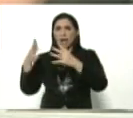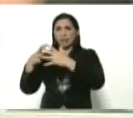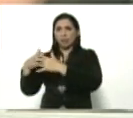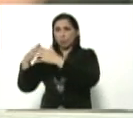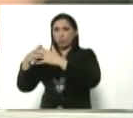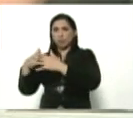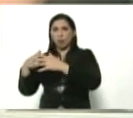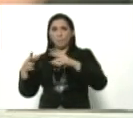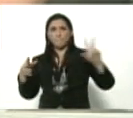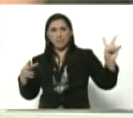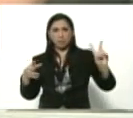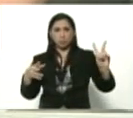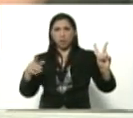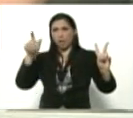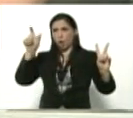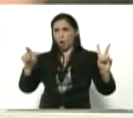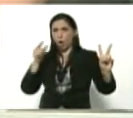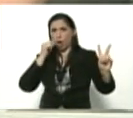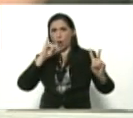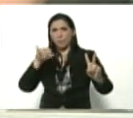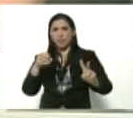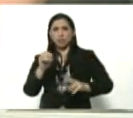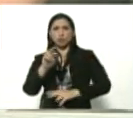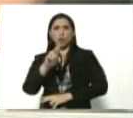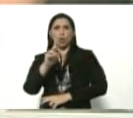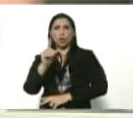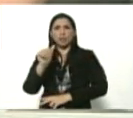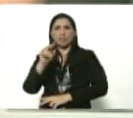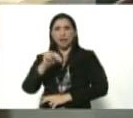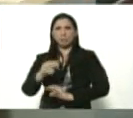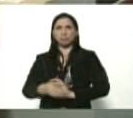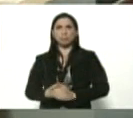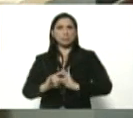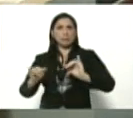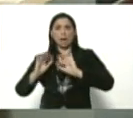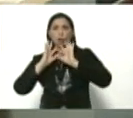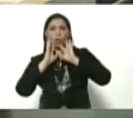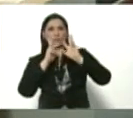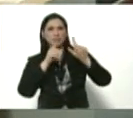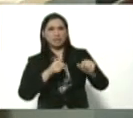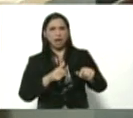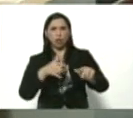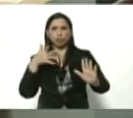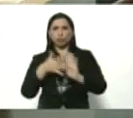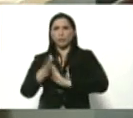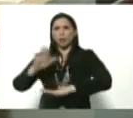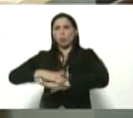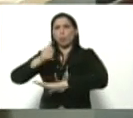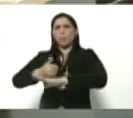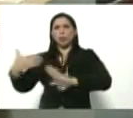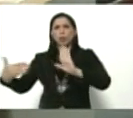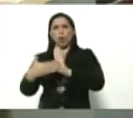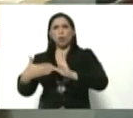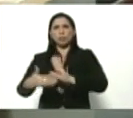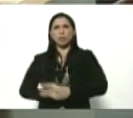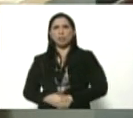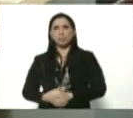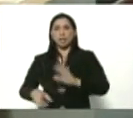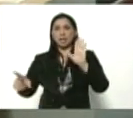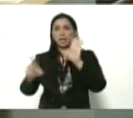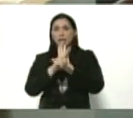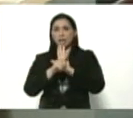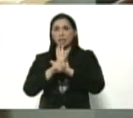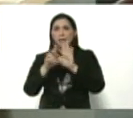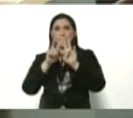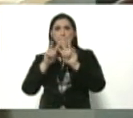Venezuela, del señor Jordan Grodot, que ha confesado sus delitos contra la legalidad y